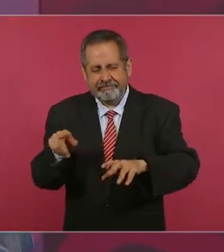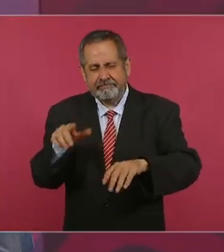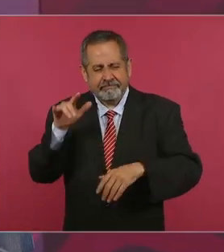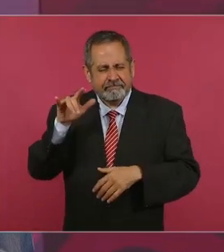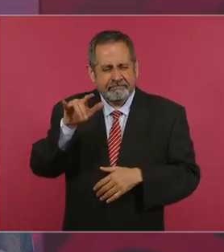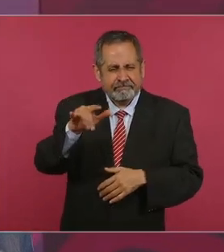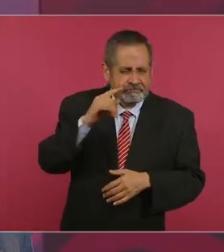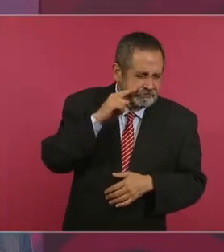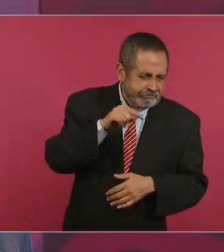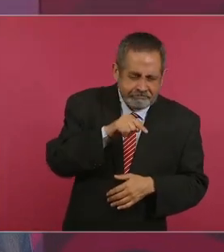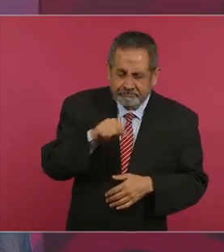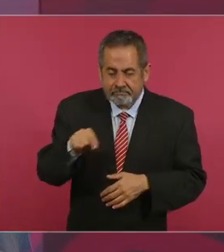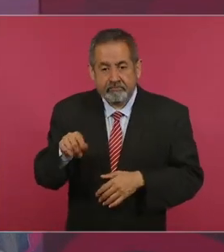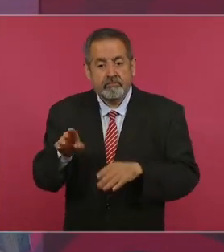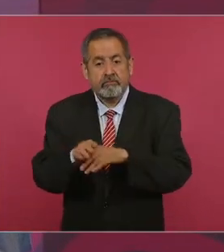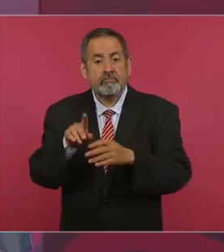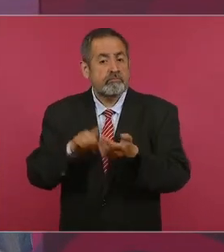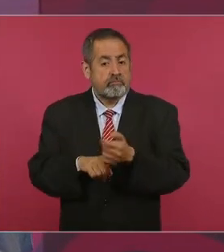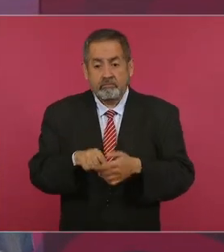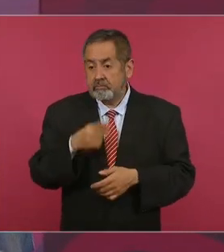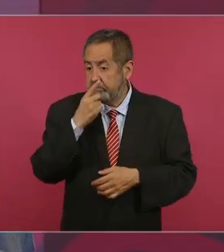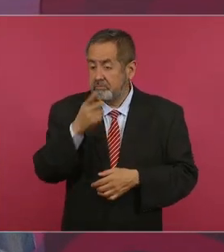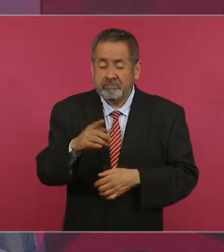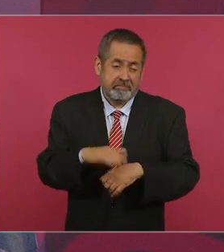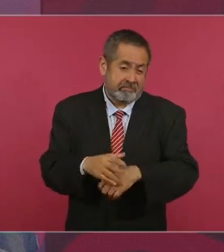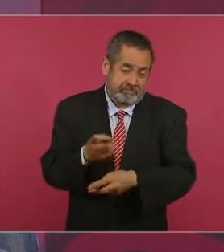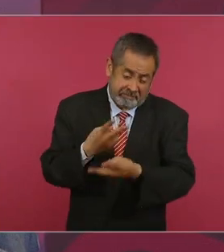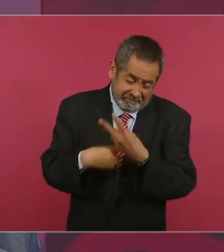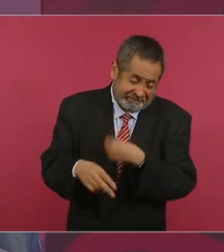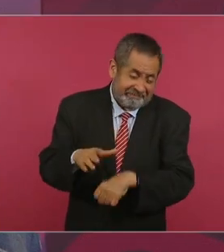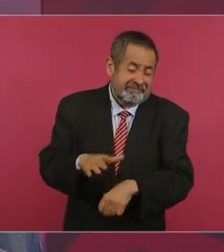hablando de que se iba a intensificar,